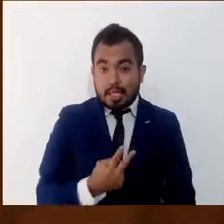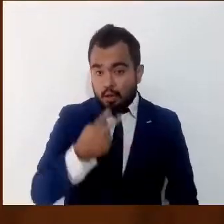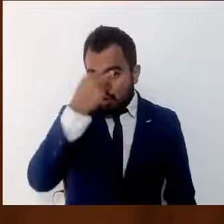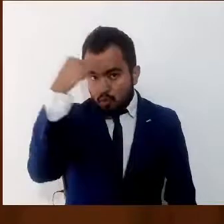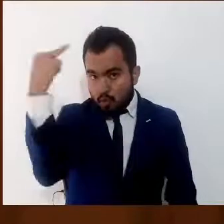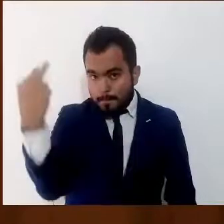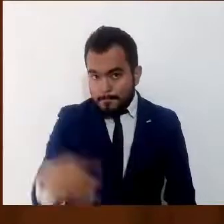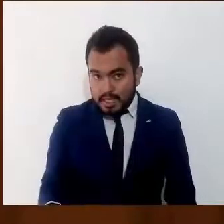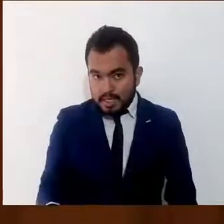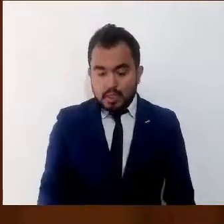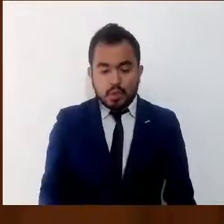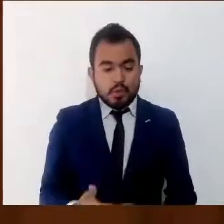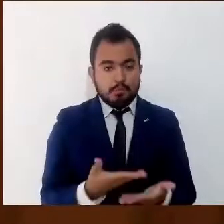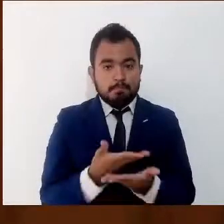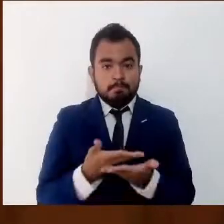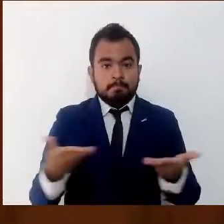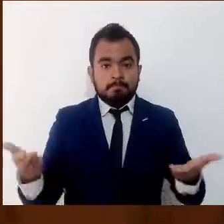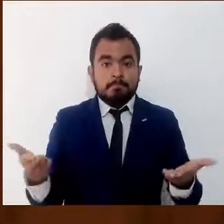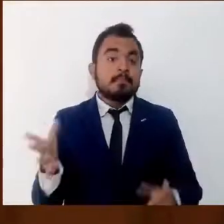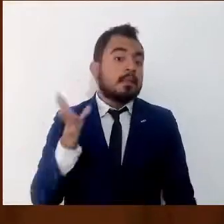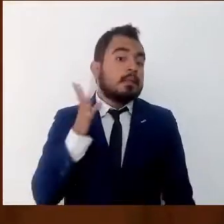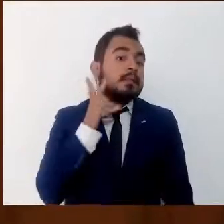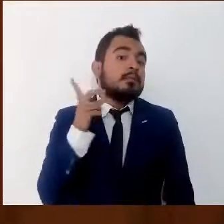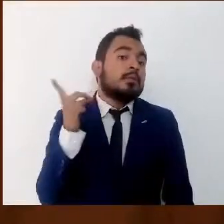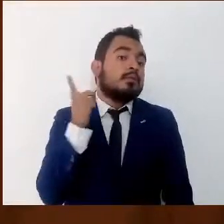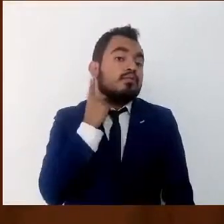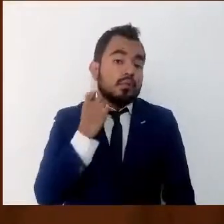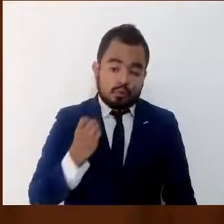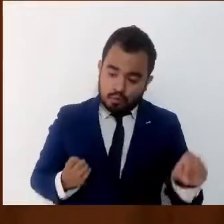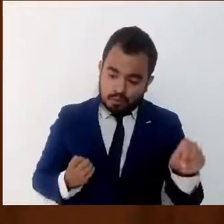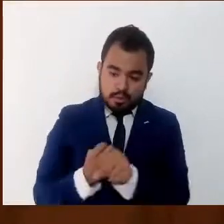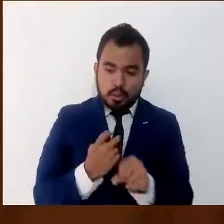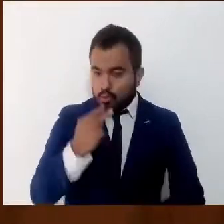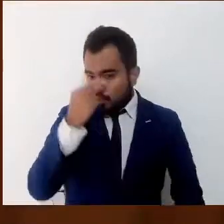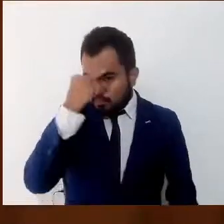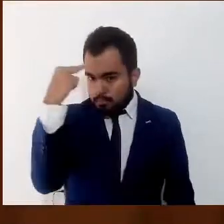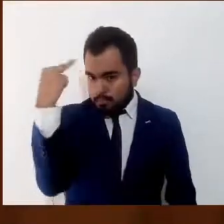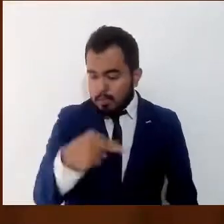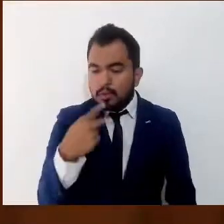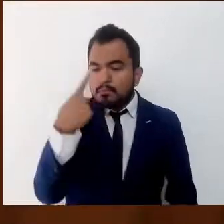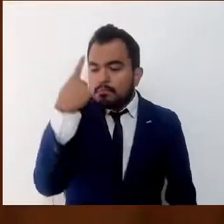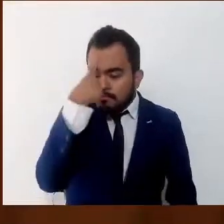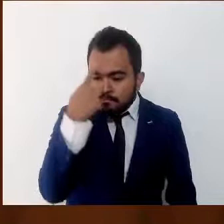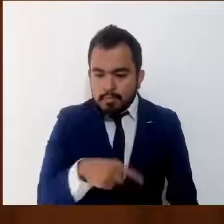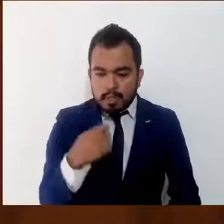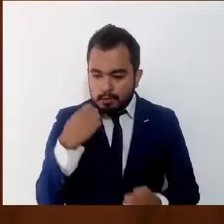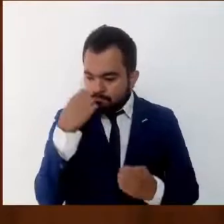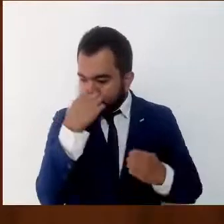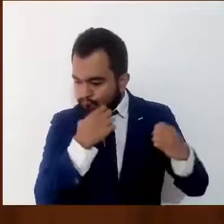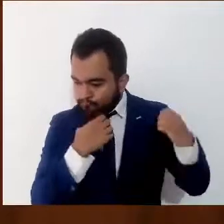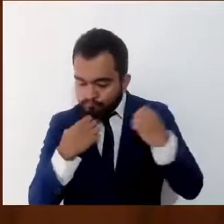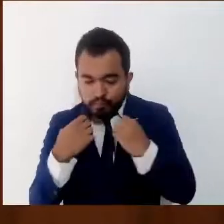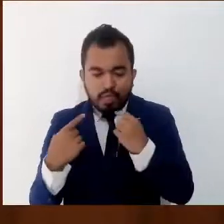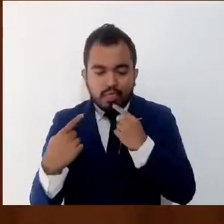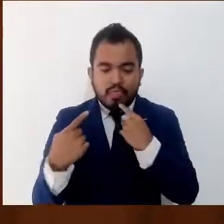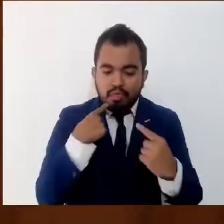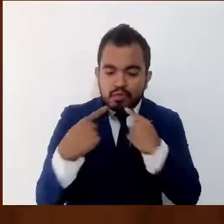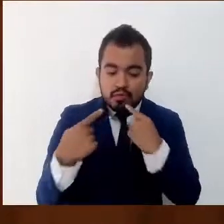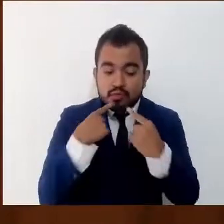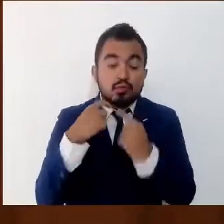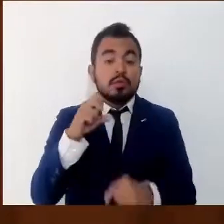Poder Legislativo del Estado de México para su análisis, discusión y, en su caso, aprobación el